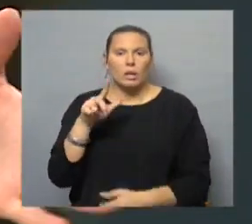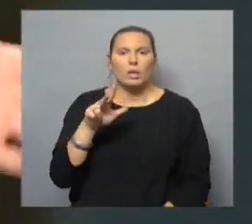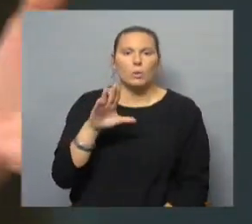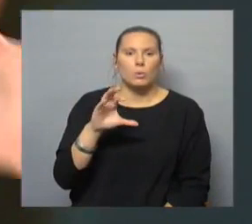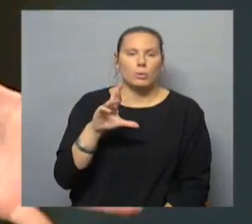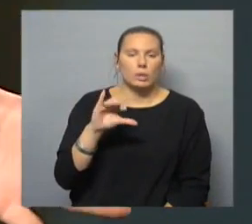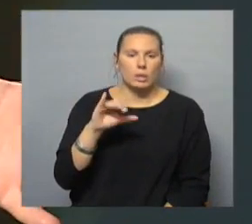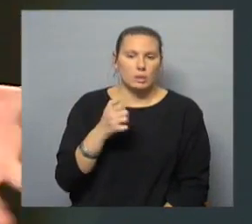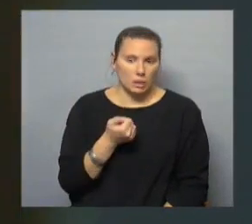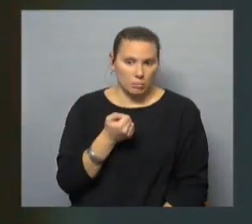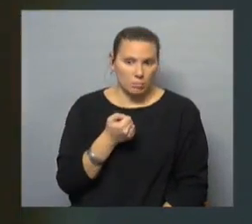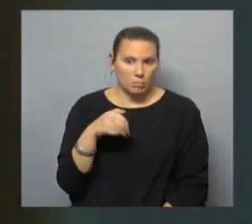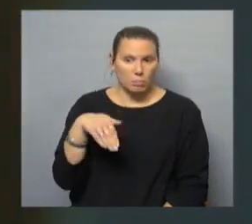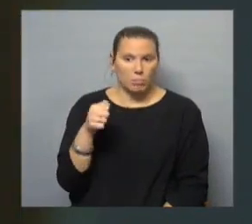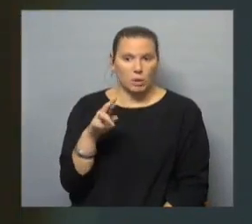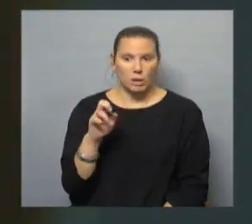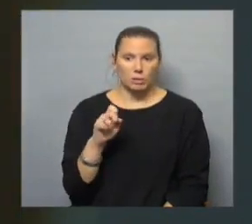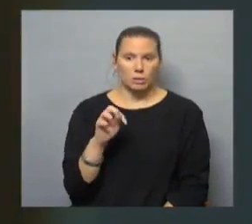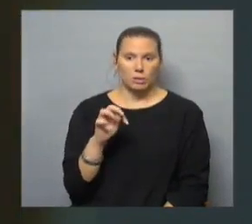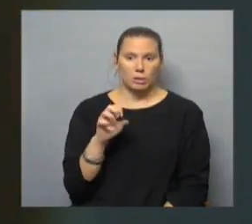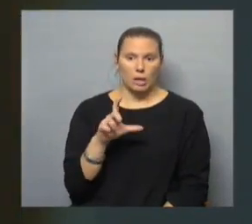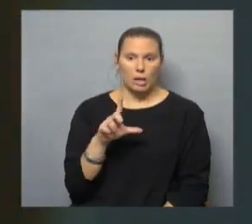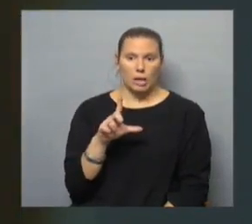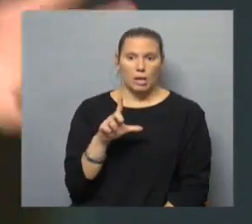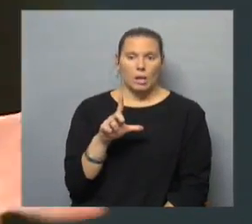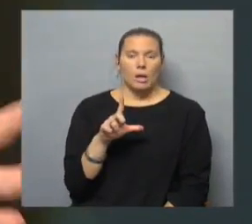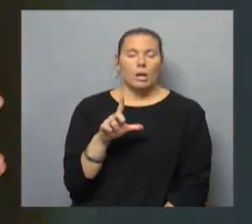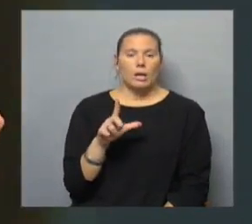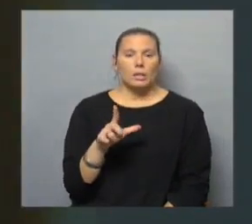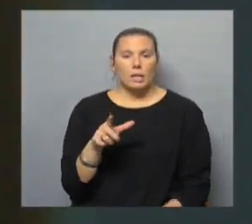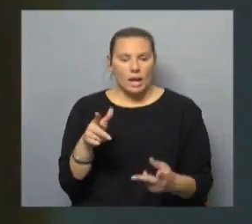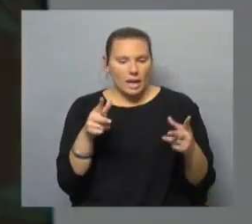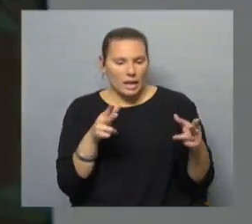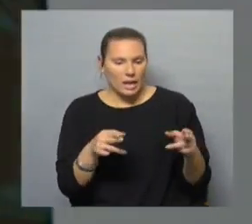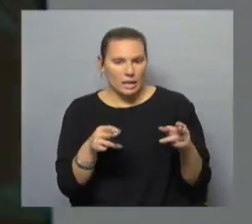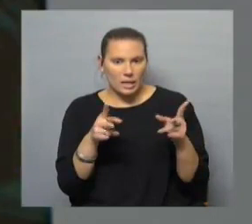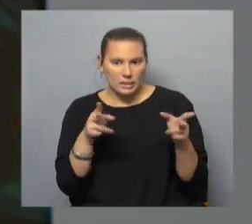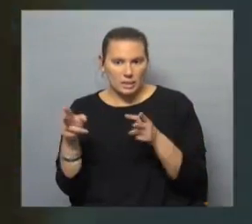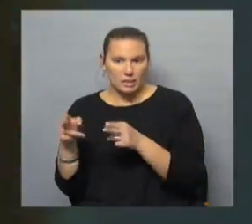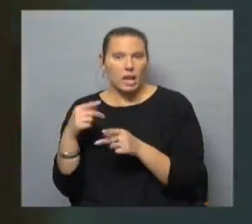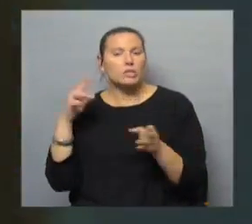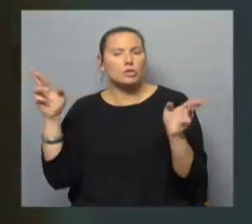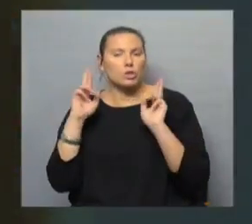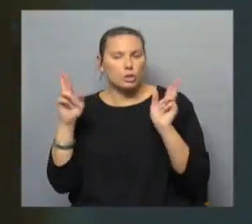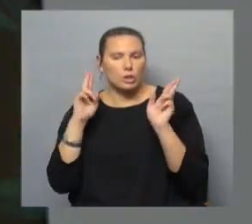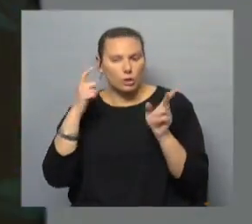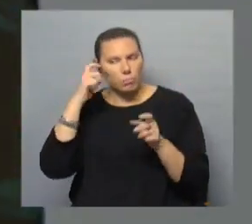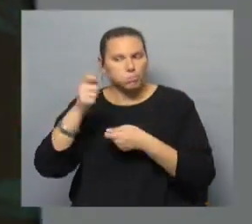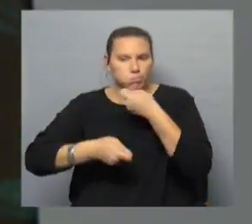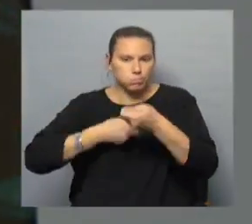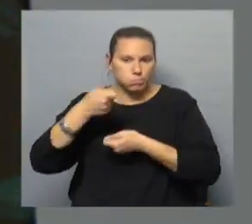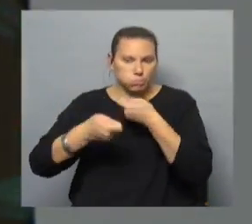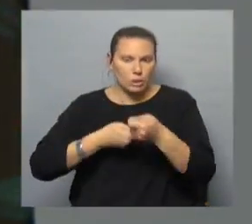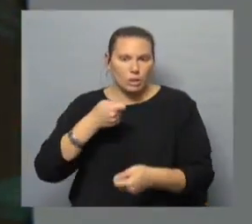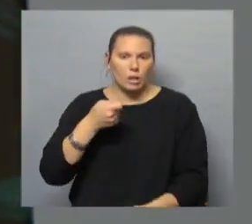y Lucrecia Martel en realidad concibe las escenas desde el sonido. Bueno, Lucrecia fue tutora